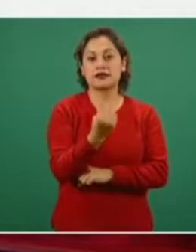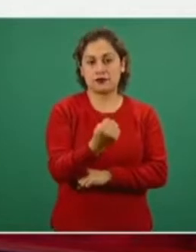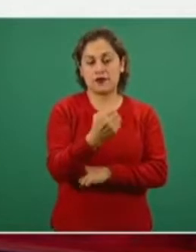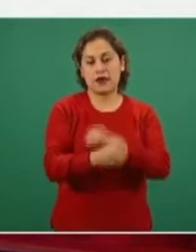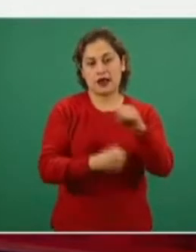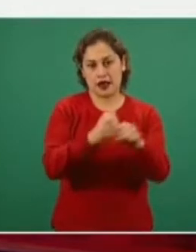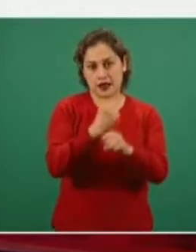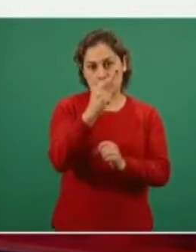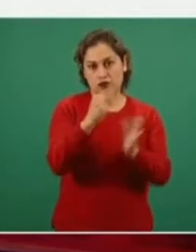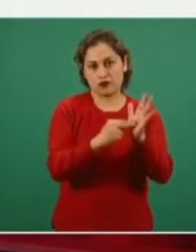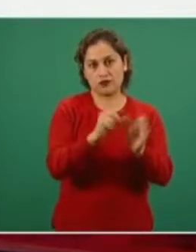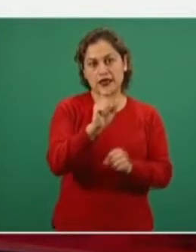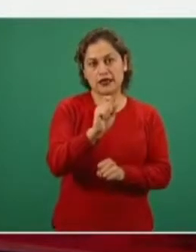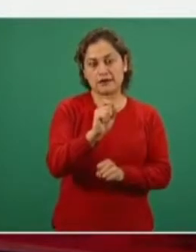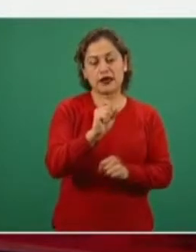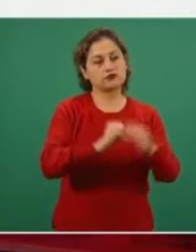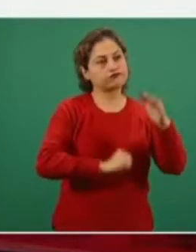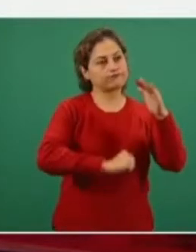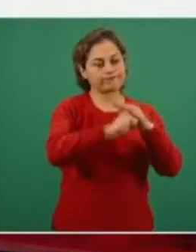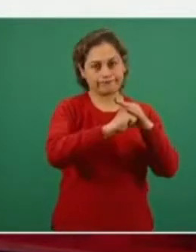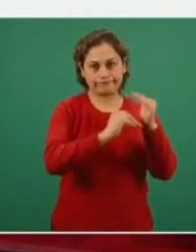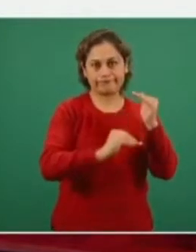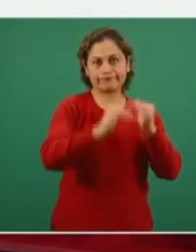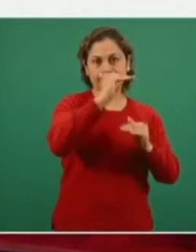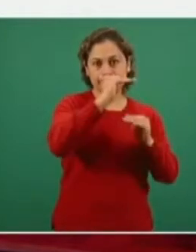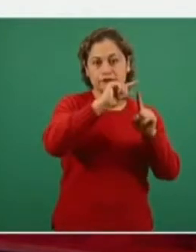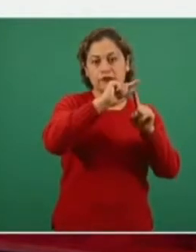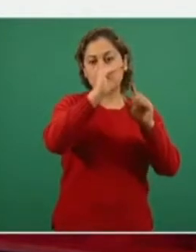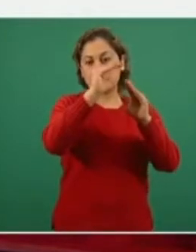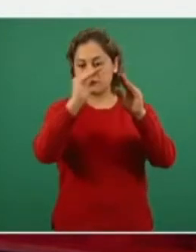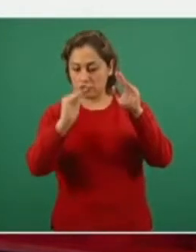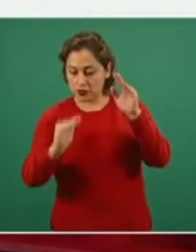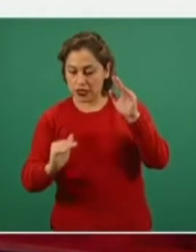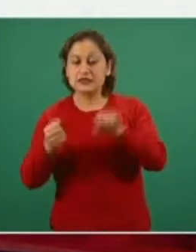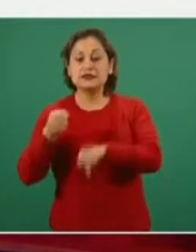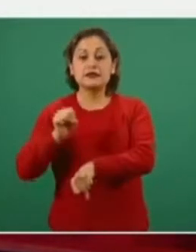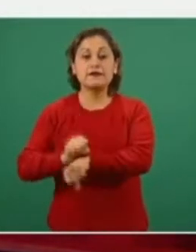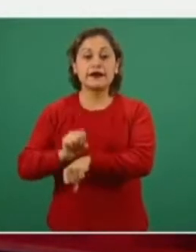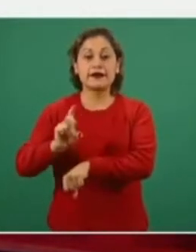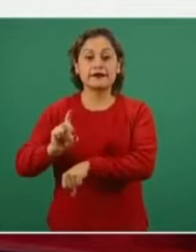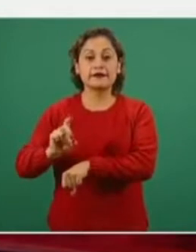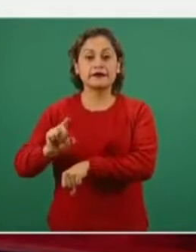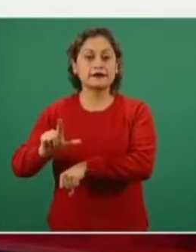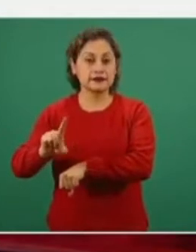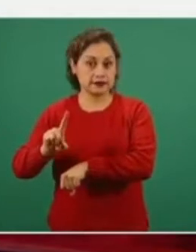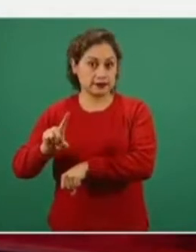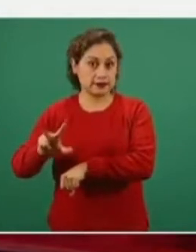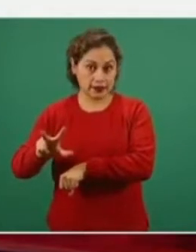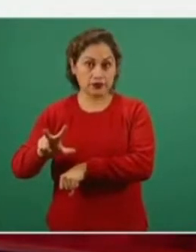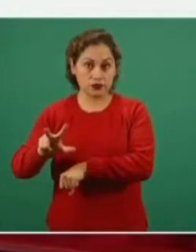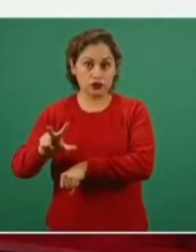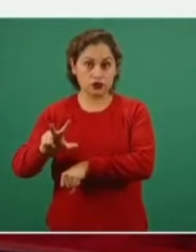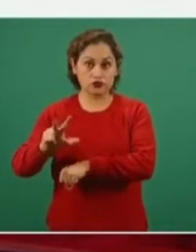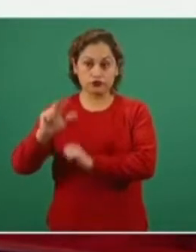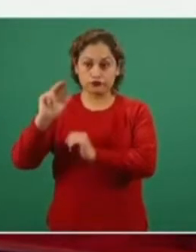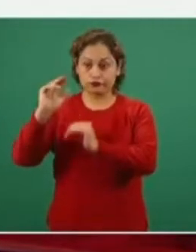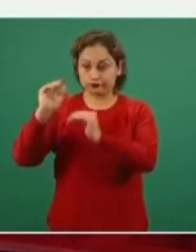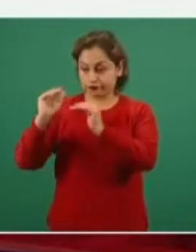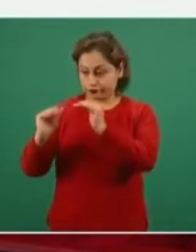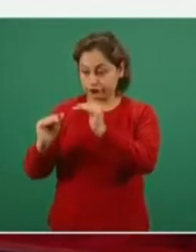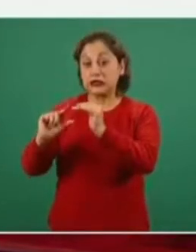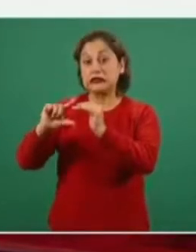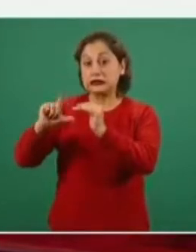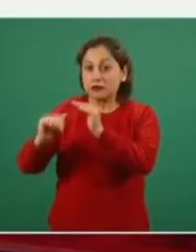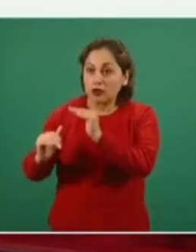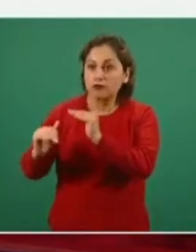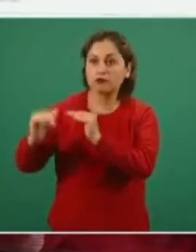2020, y después de un descenso más o menos hasta la semana 37, 38, hemos tenido un ascenso. Recuerden que la